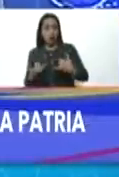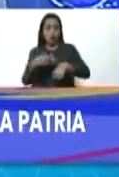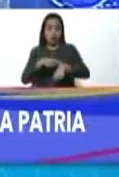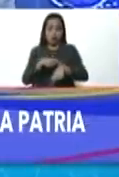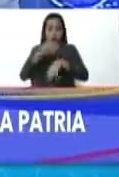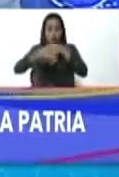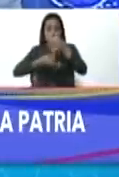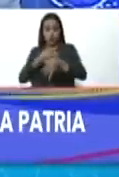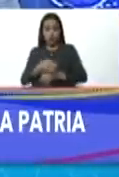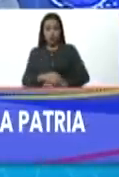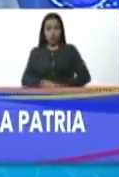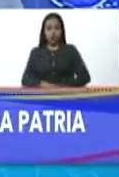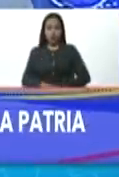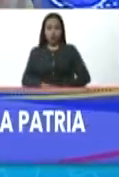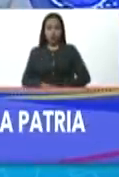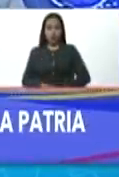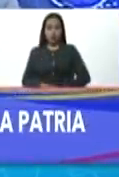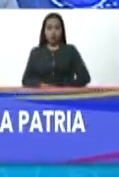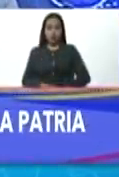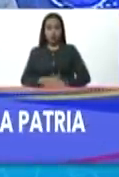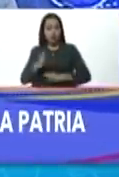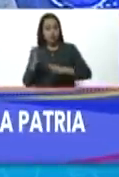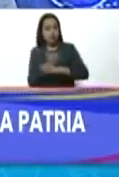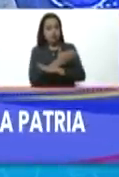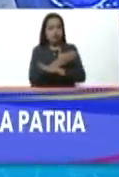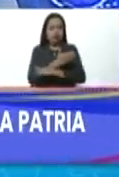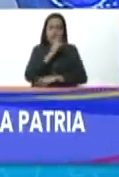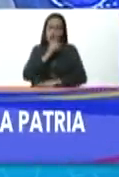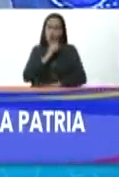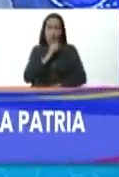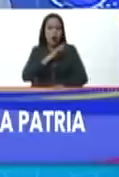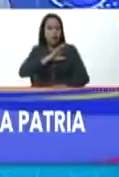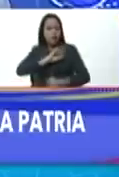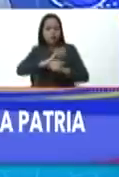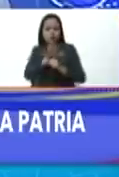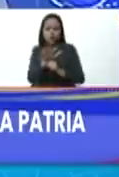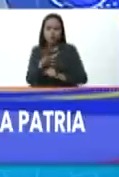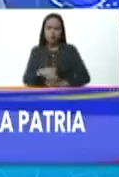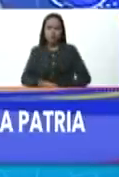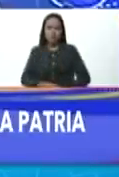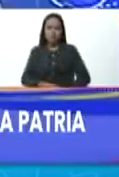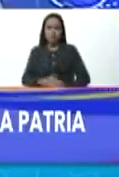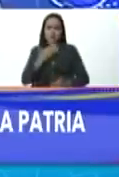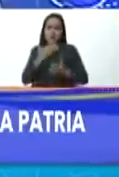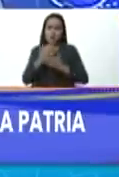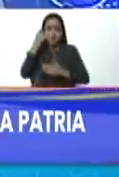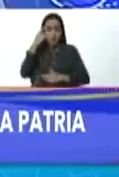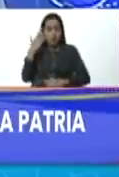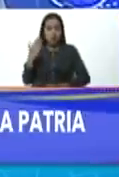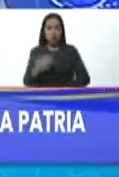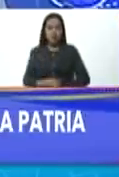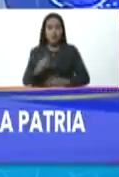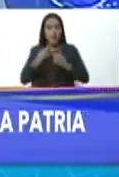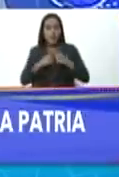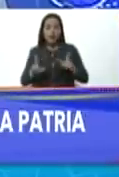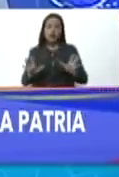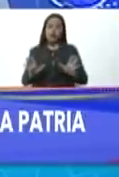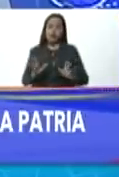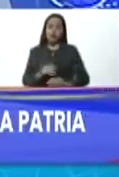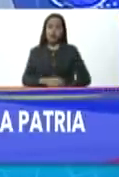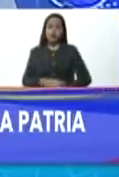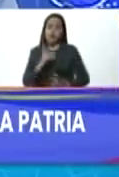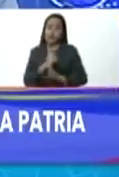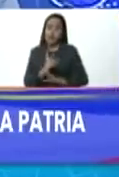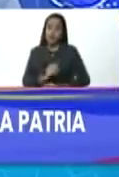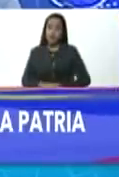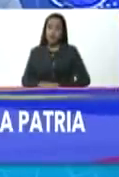hablando, hemos descartado todos los casos, afortunadamente, pero sin lugar a dudas debemos